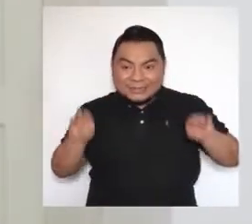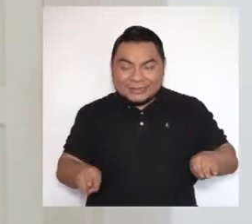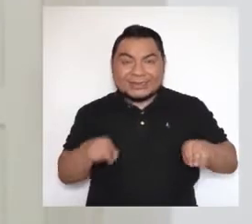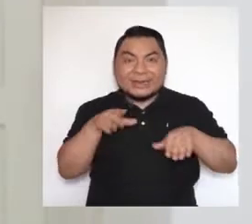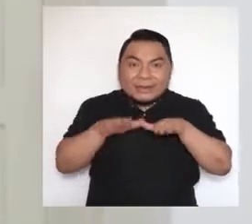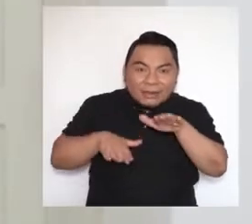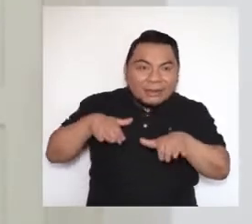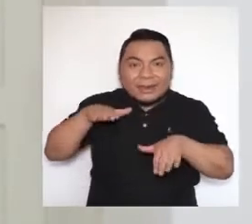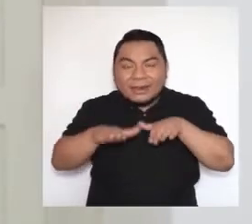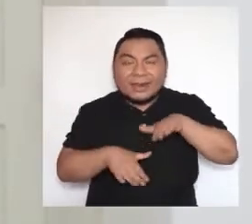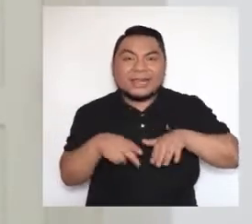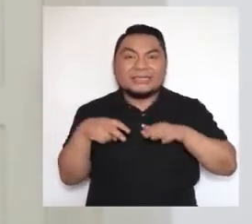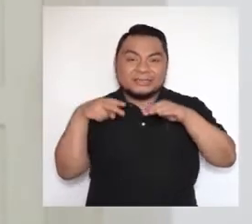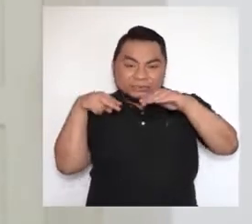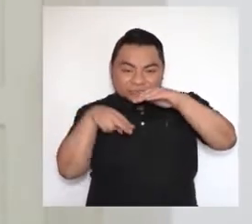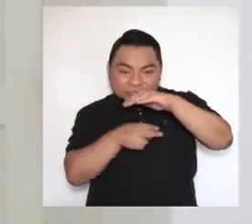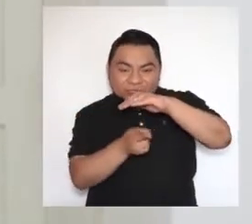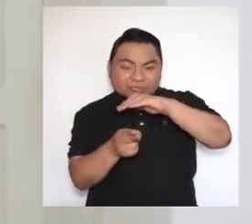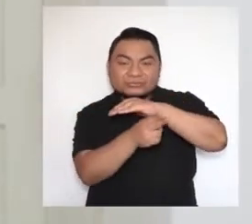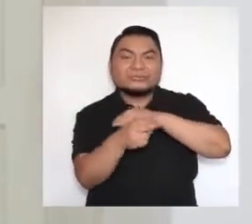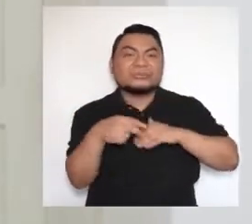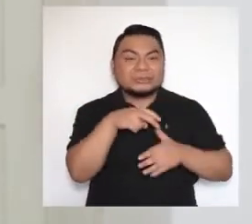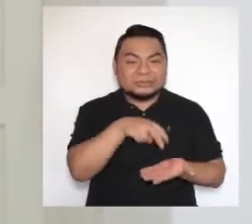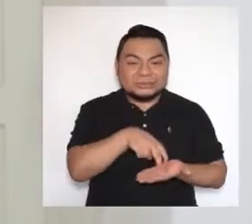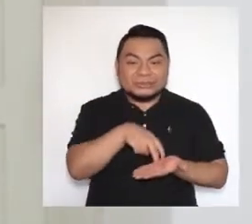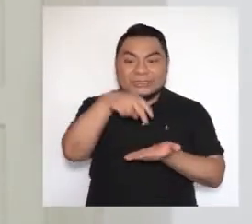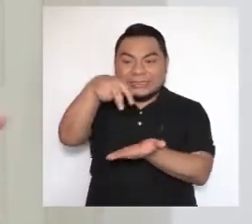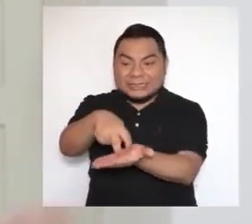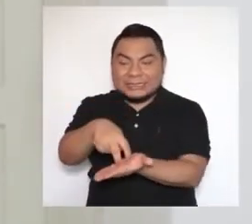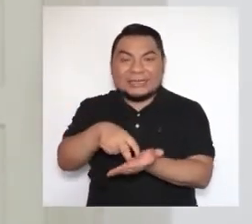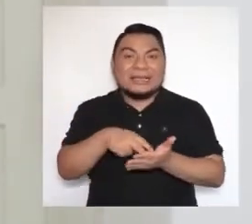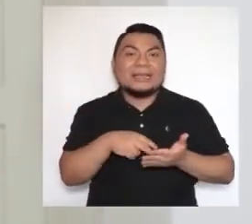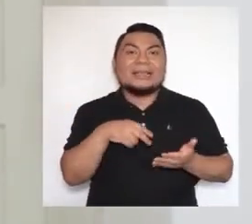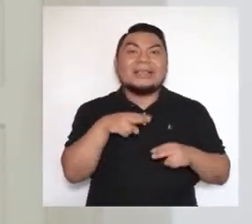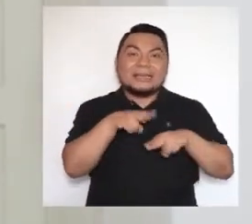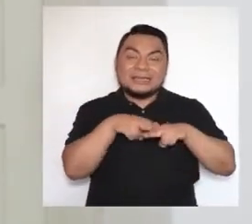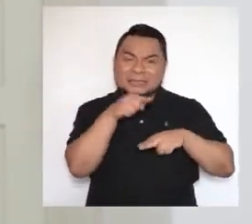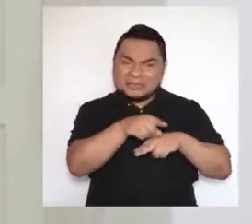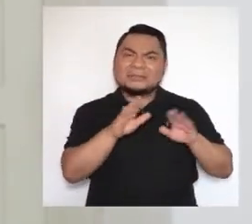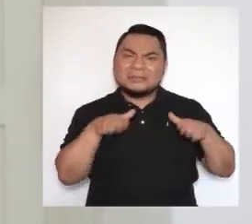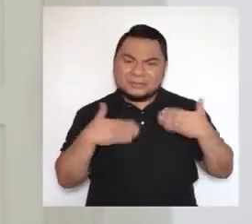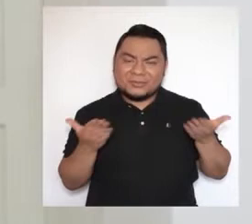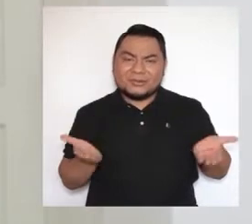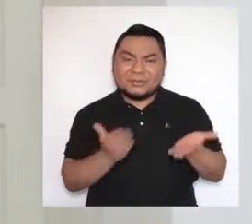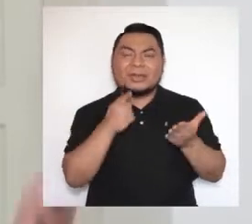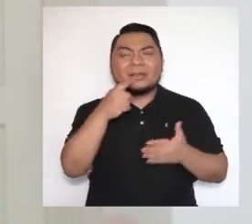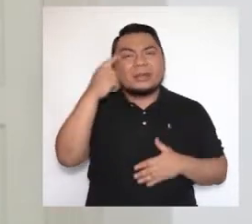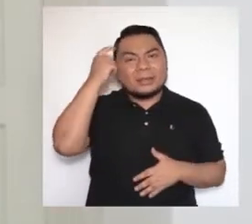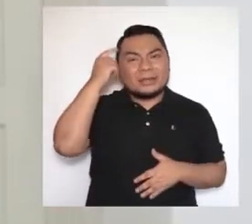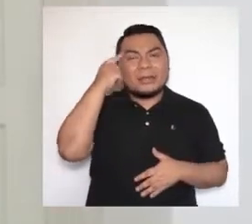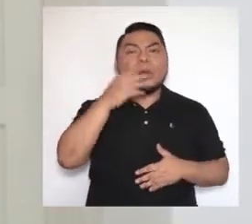o repten debajo de las sillas o salten de una silla a un cojín les permite tener conciencia de su